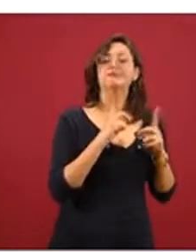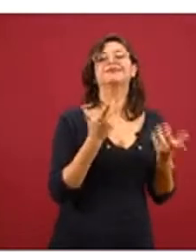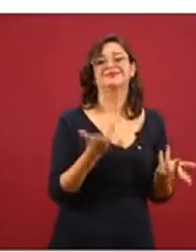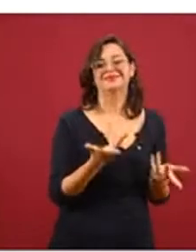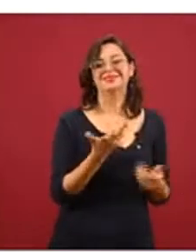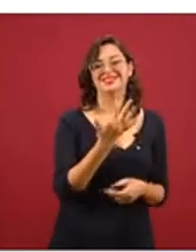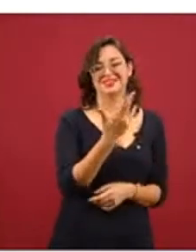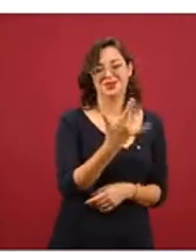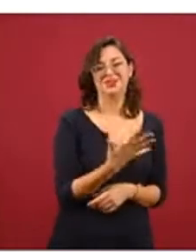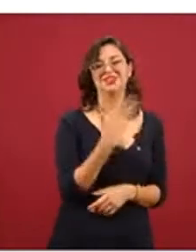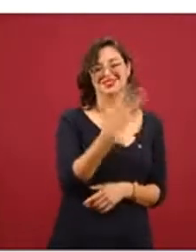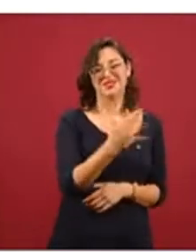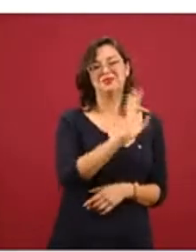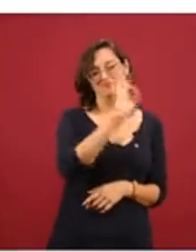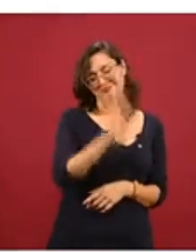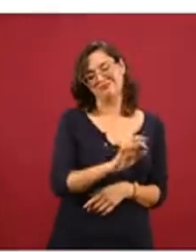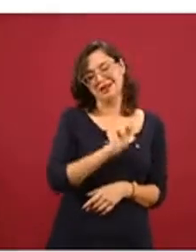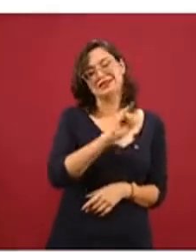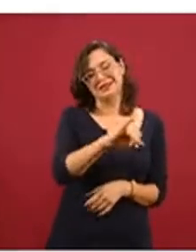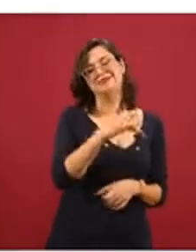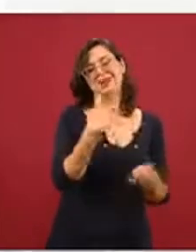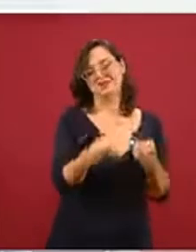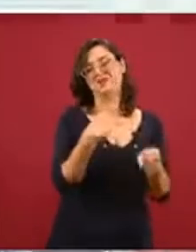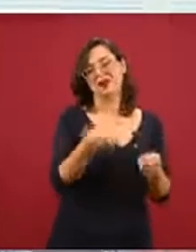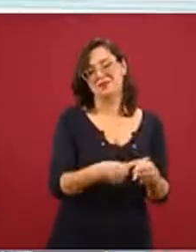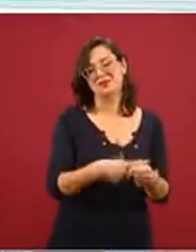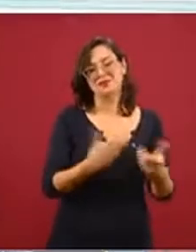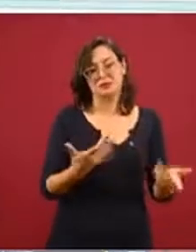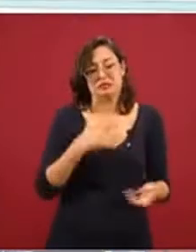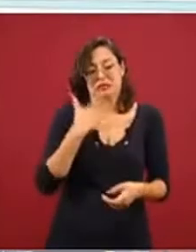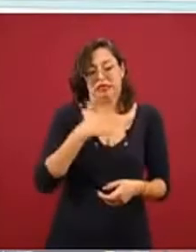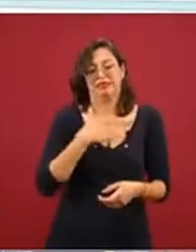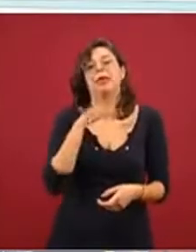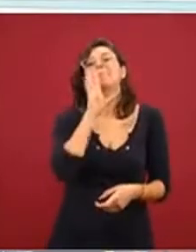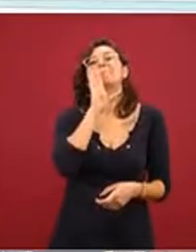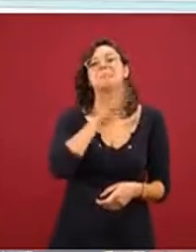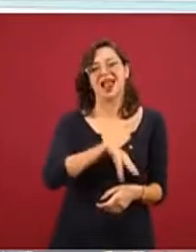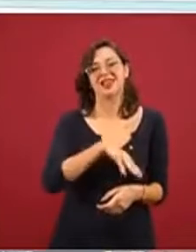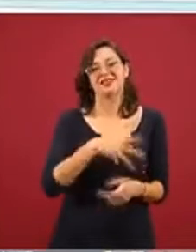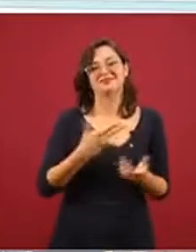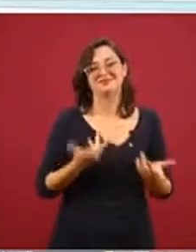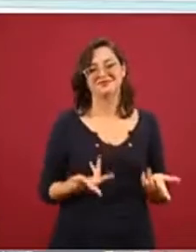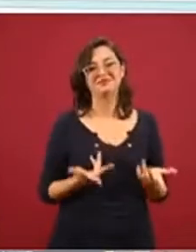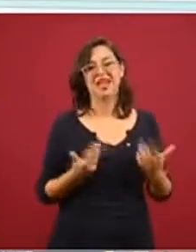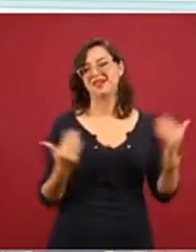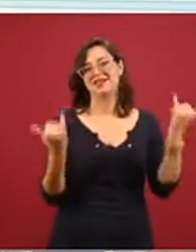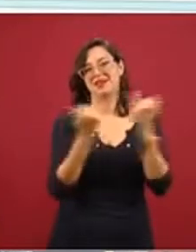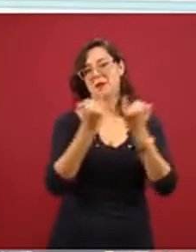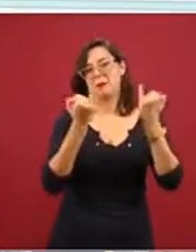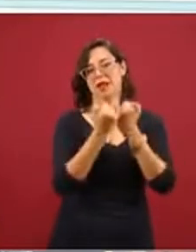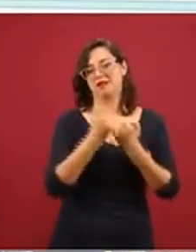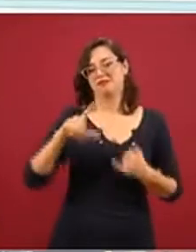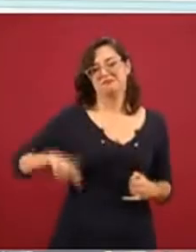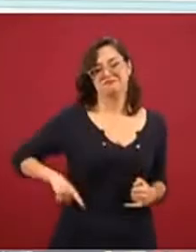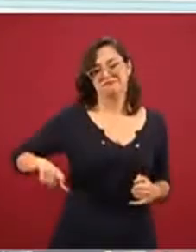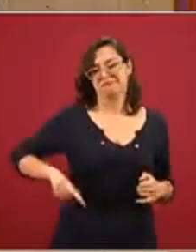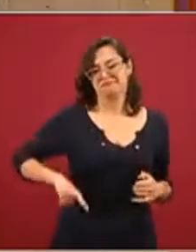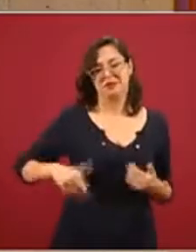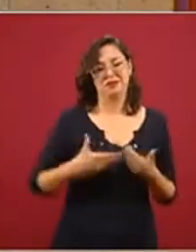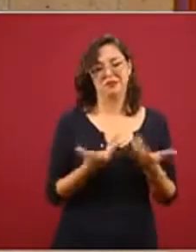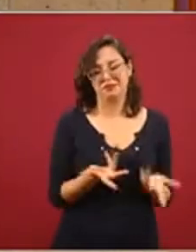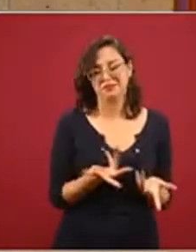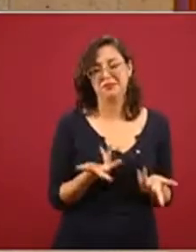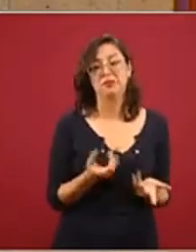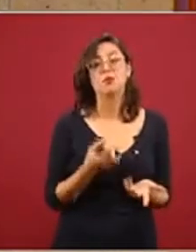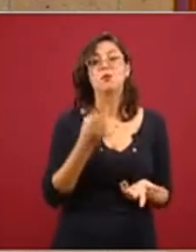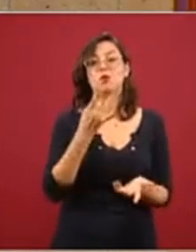del 55%, que es un porcentaje de positividad mucho más cercano al que estamos viendo en la red,